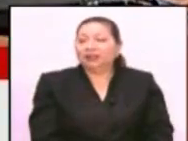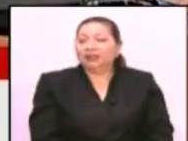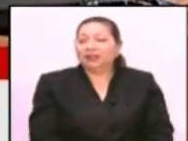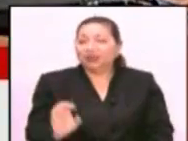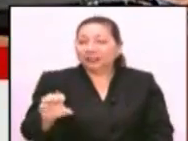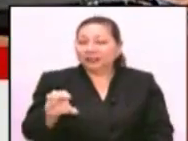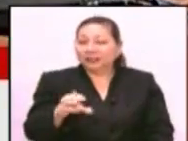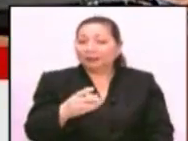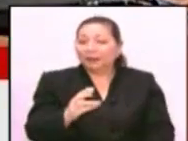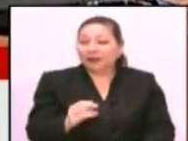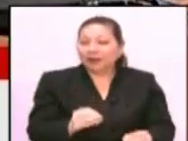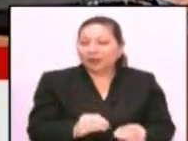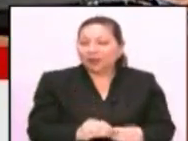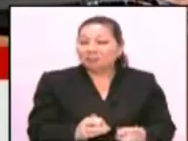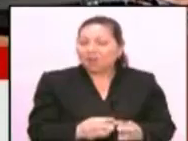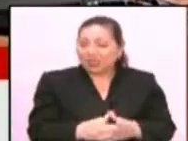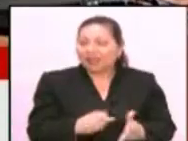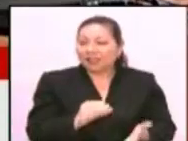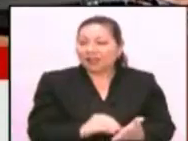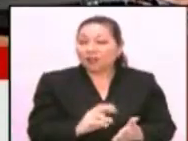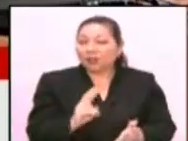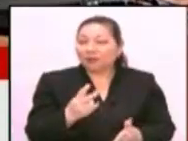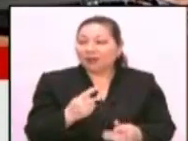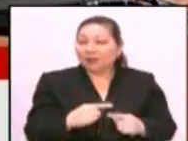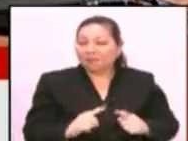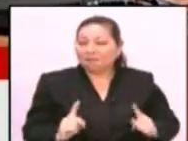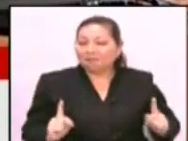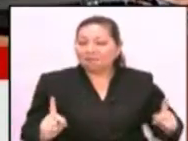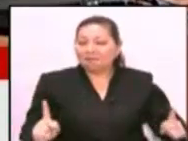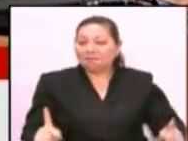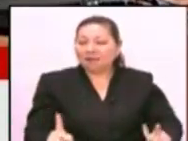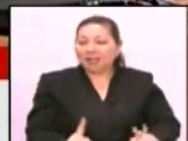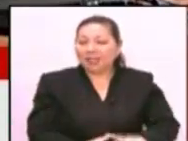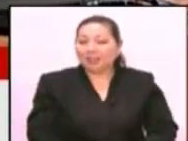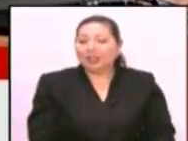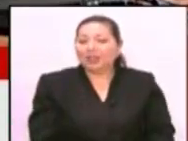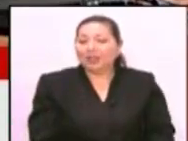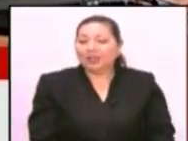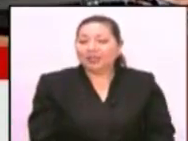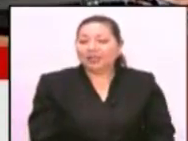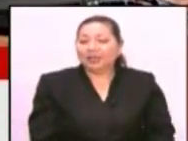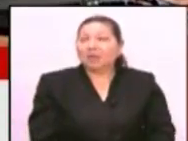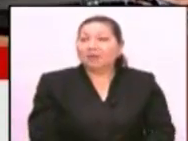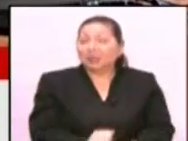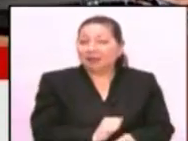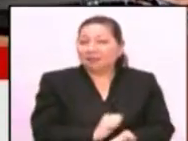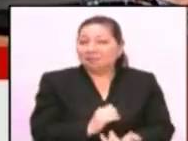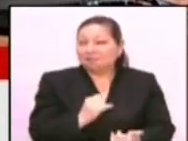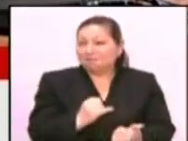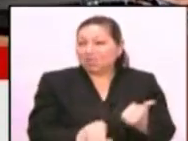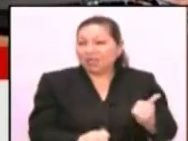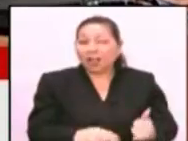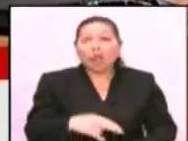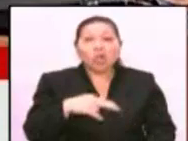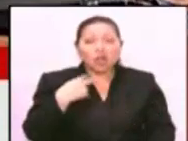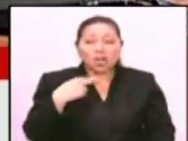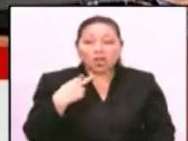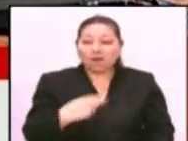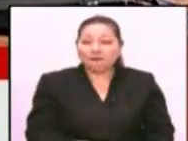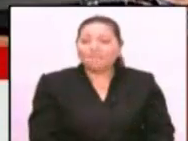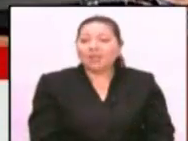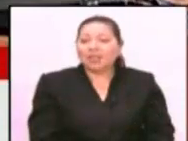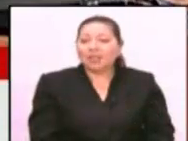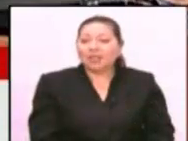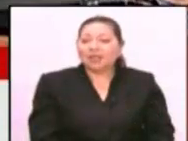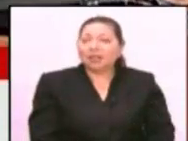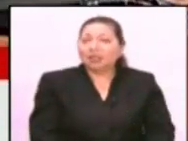pabellón de chiquitos para sacarle un taller muy grande de casi 2.000 metros cuadrados que estamos construyendo. Se acaba en el mes de noviembre, estamos inaugurándolo. Es un taller